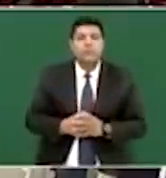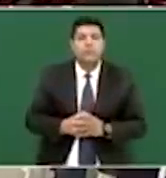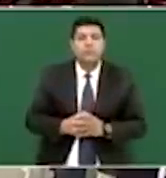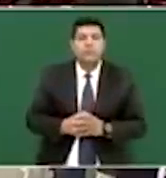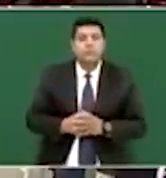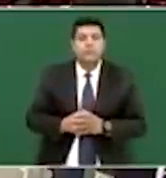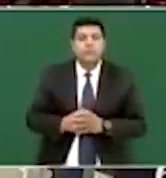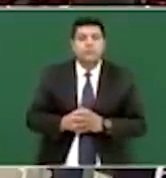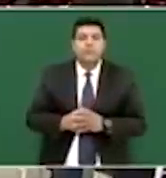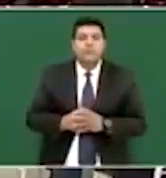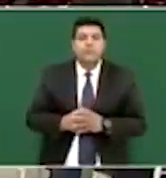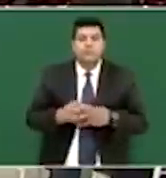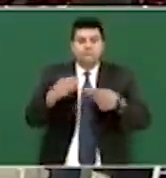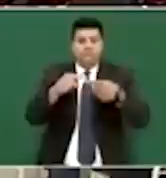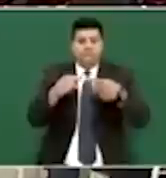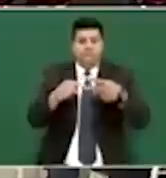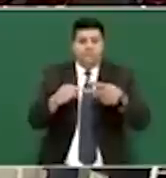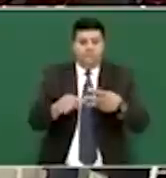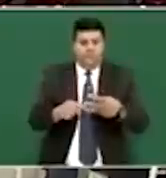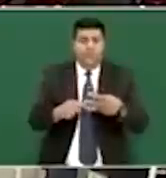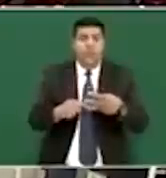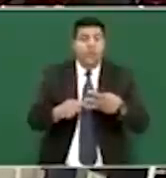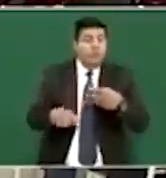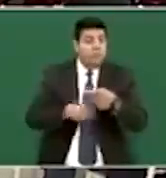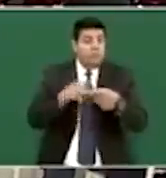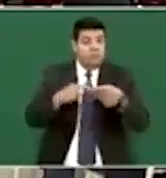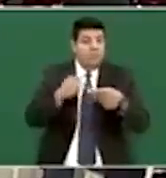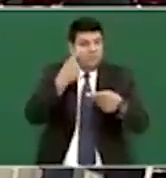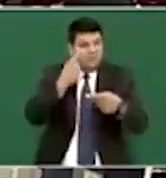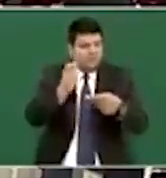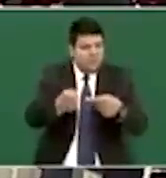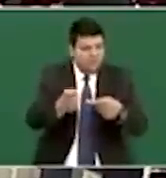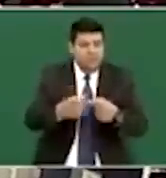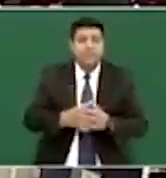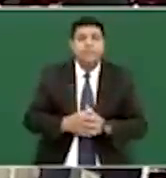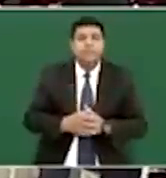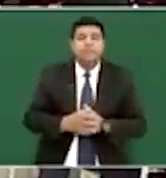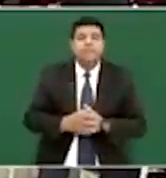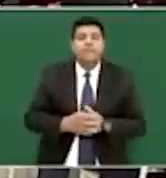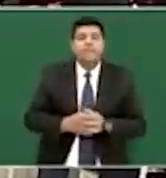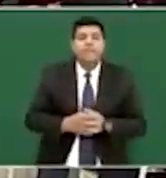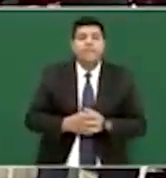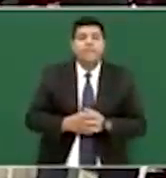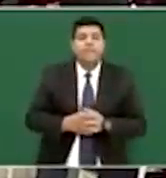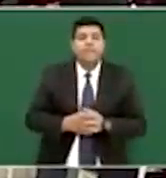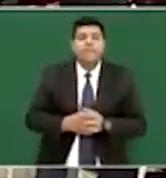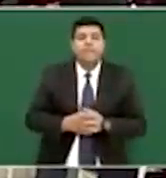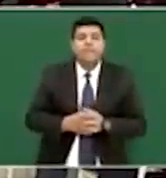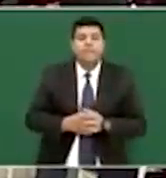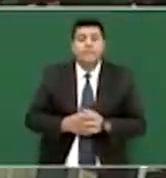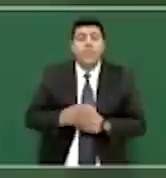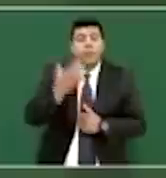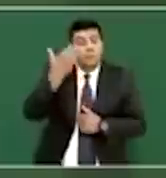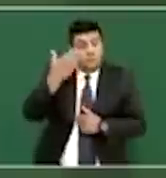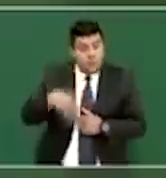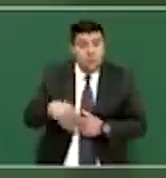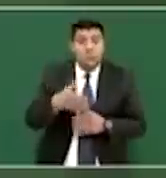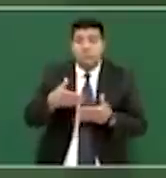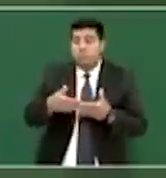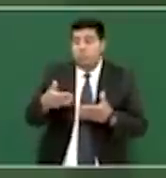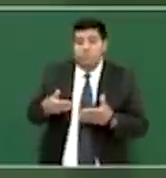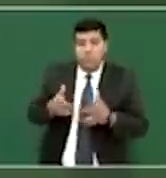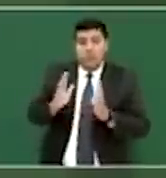tres cosas. Primero, que hay muy buen trabajo de